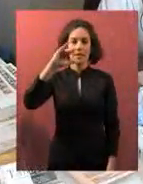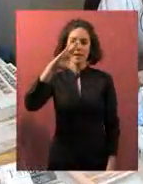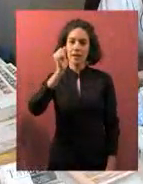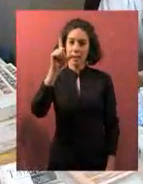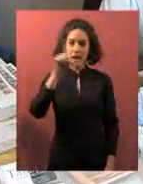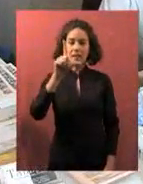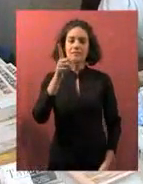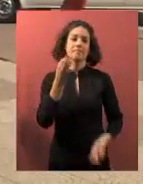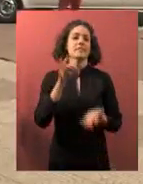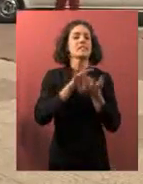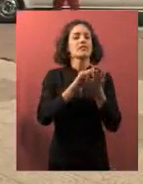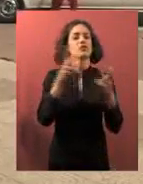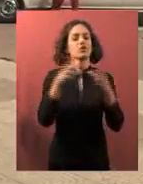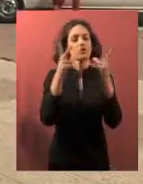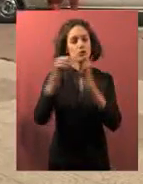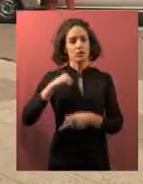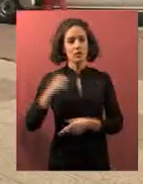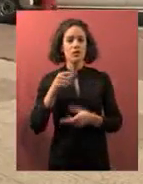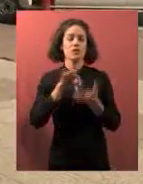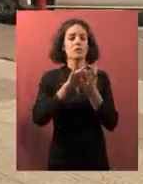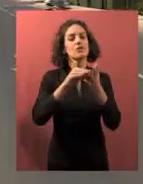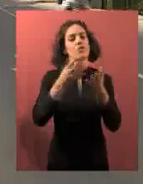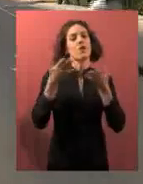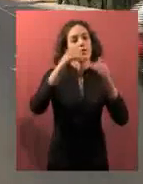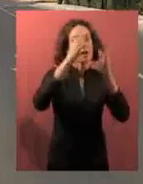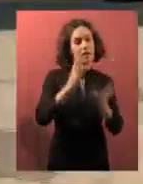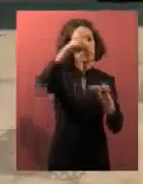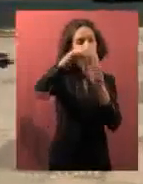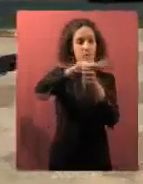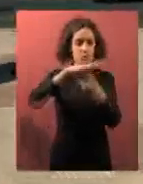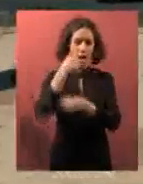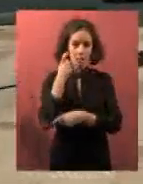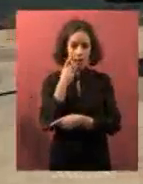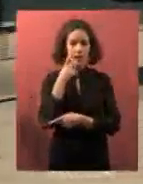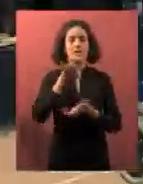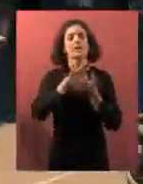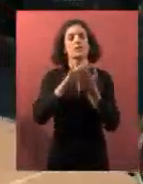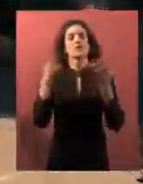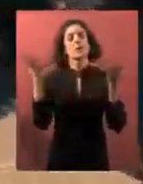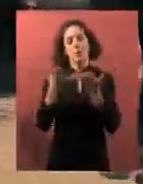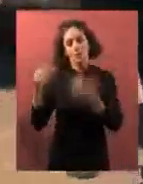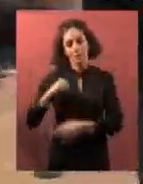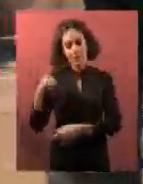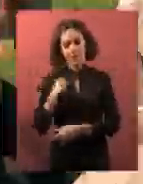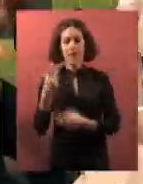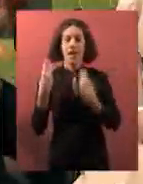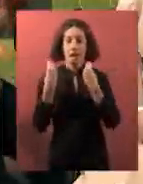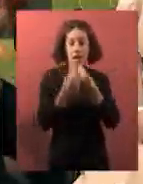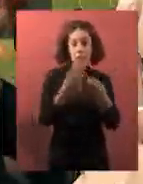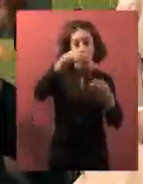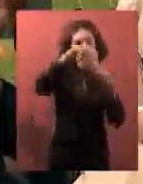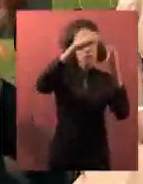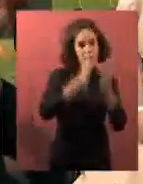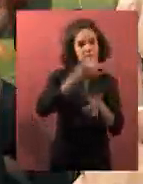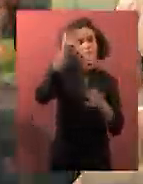Medicol, servicio sociosanitario. Su servicio de ayuda a domicilio en toda la provincia de Almería. Servicios de emergencias sanitarias.